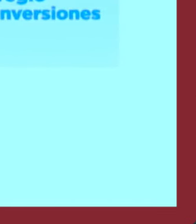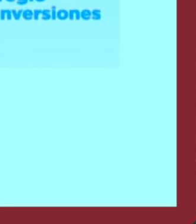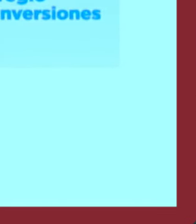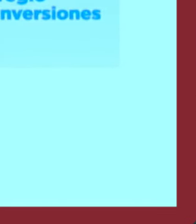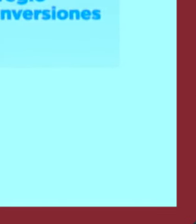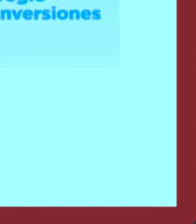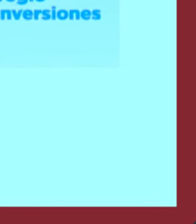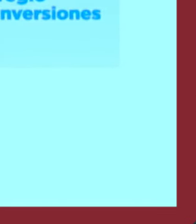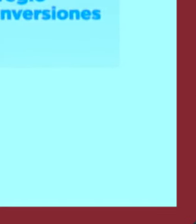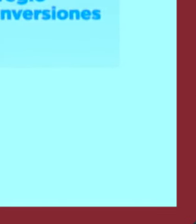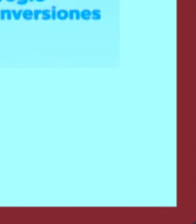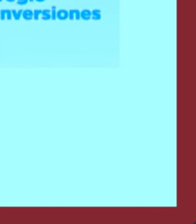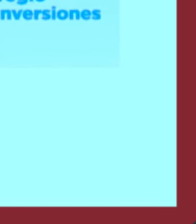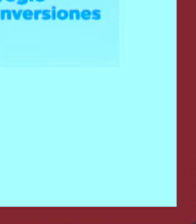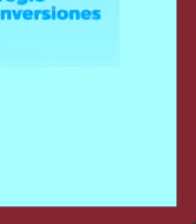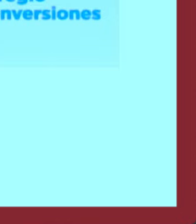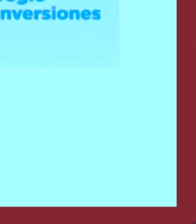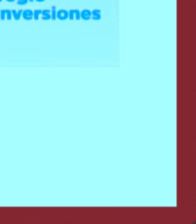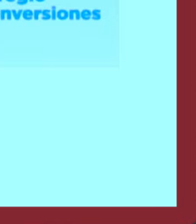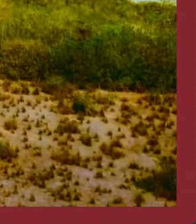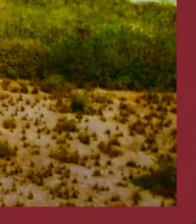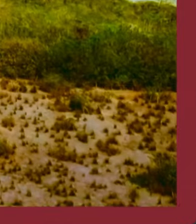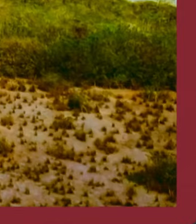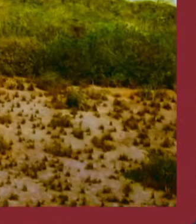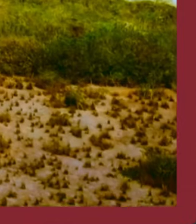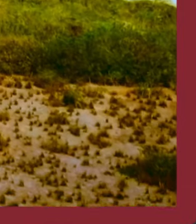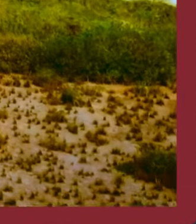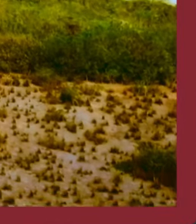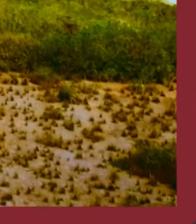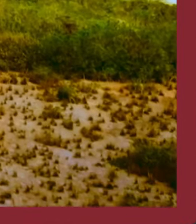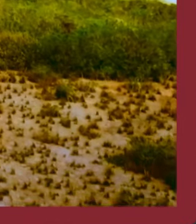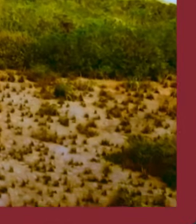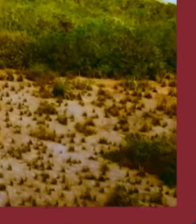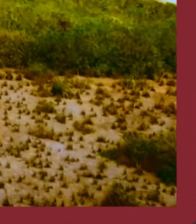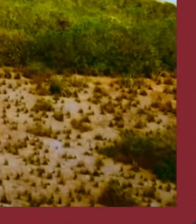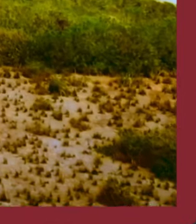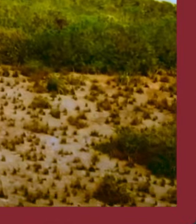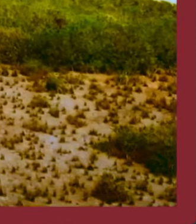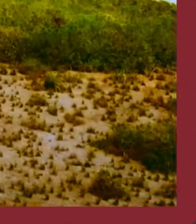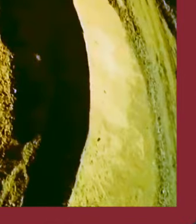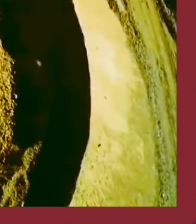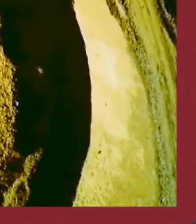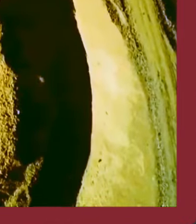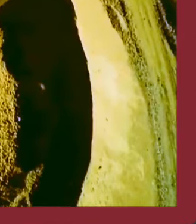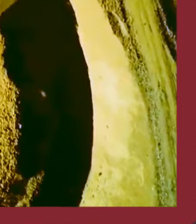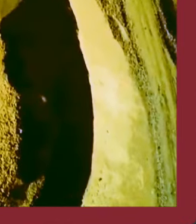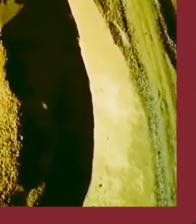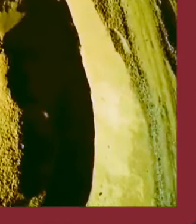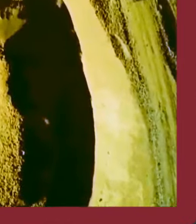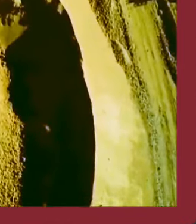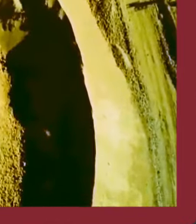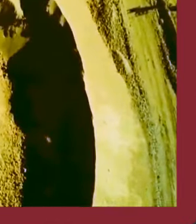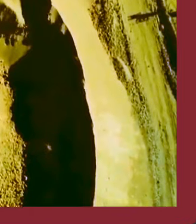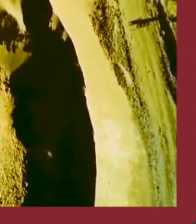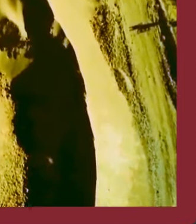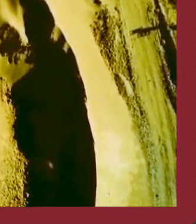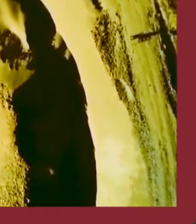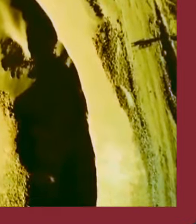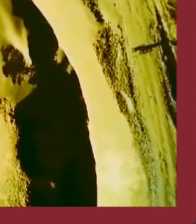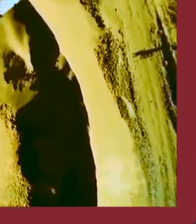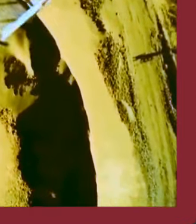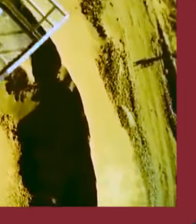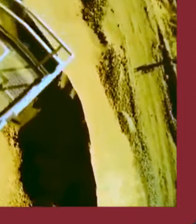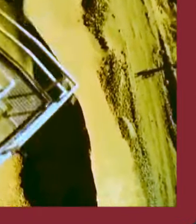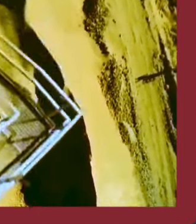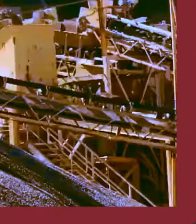constitucional que establece el dominio directo de los recursos naturales y su explotación. Desde 1986, la